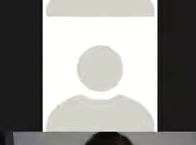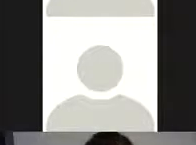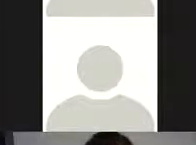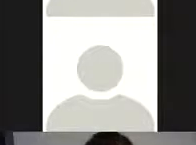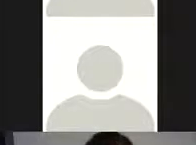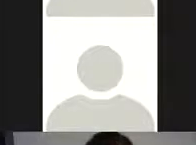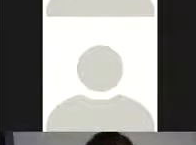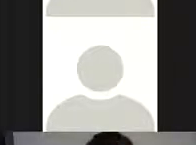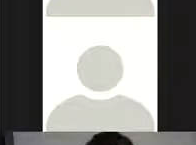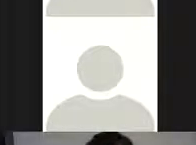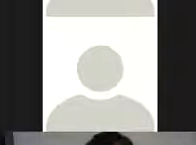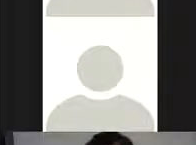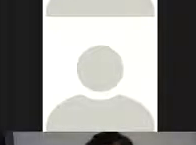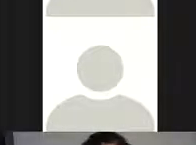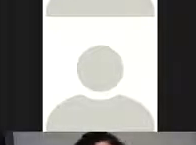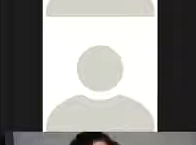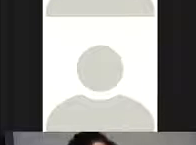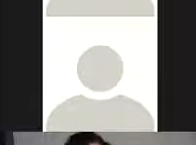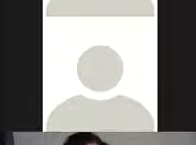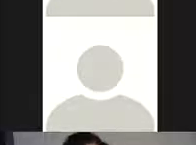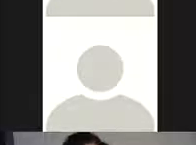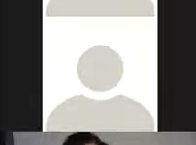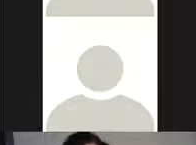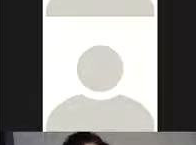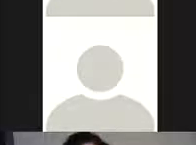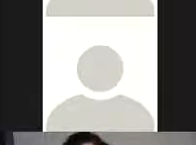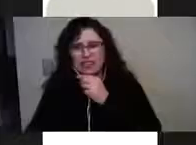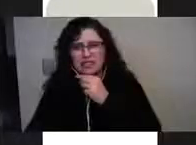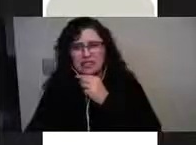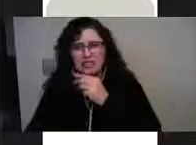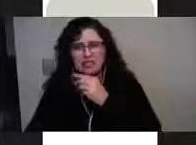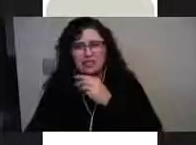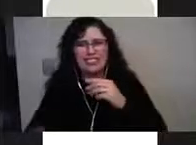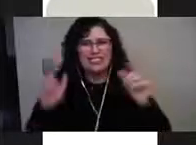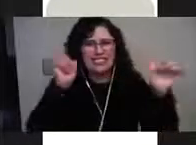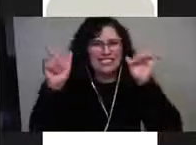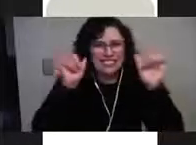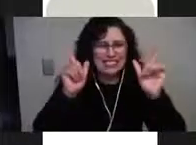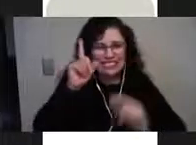Profesor, ¿sí? Está bien intervenido el audio, está difícil de entender.